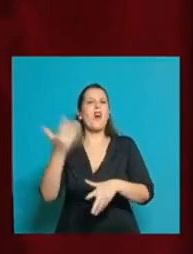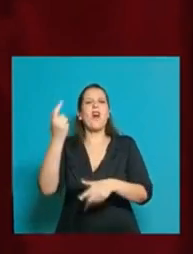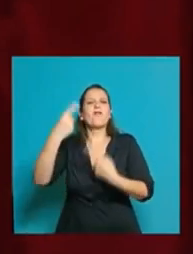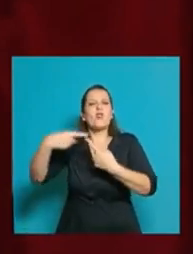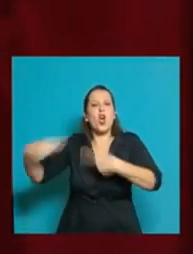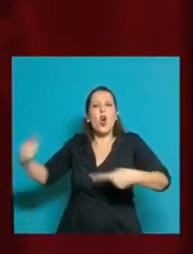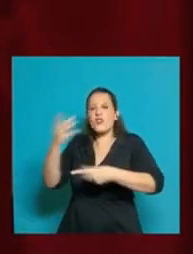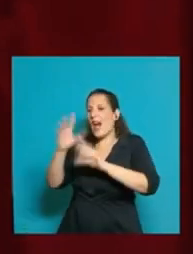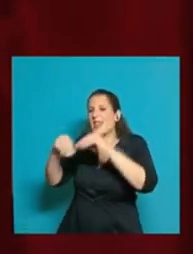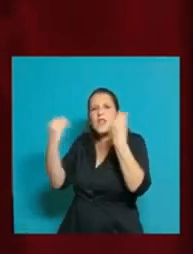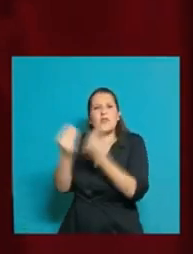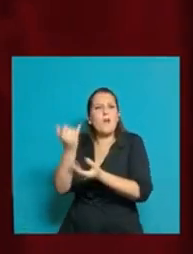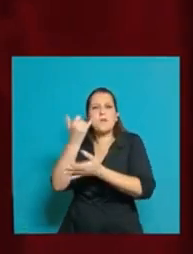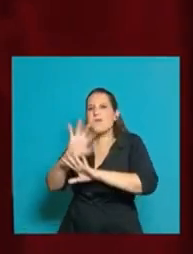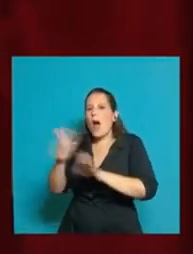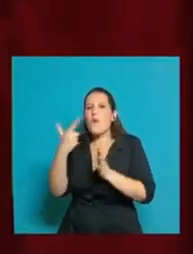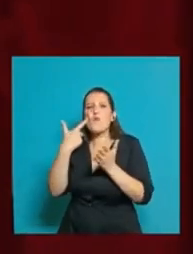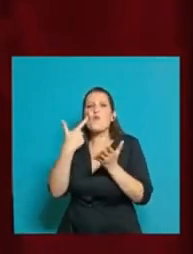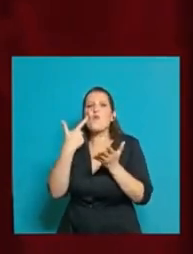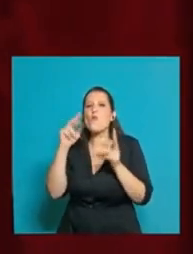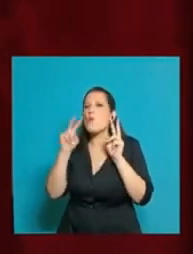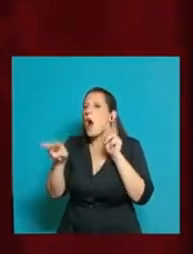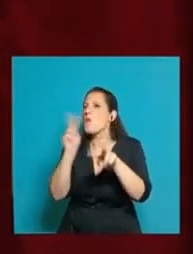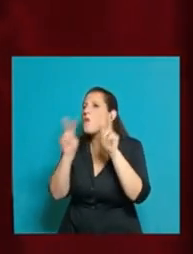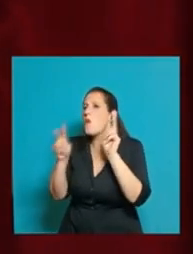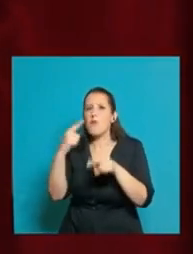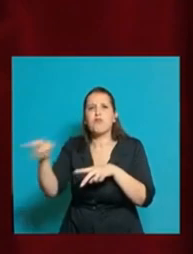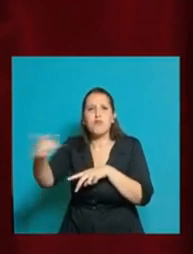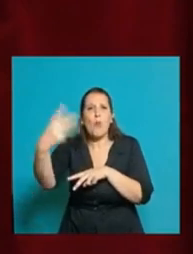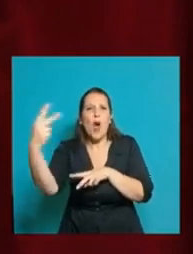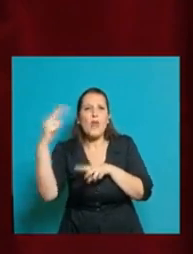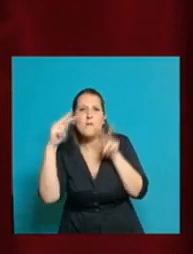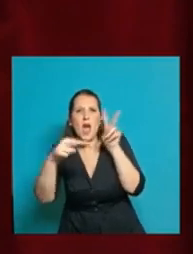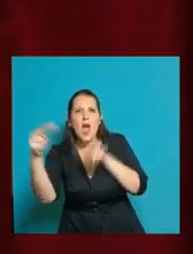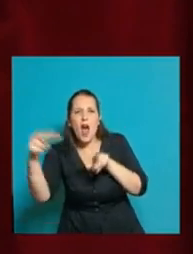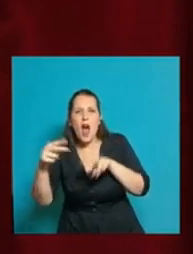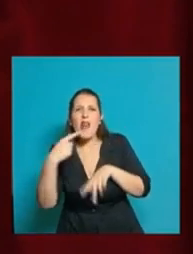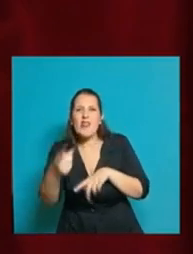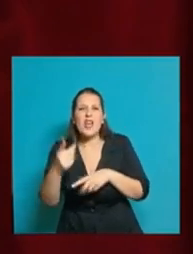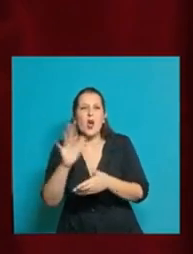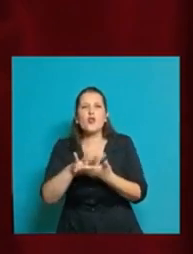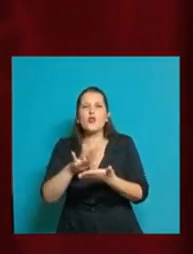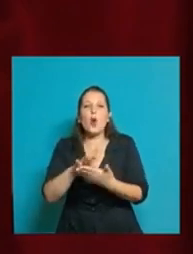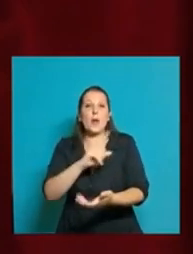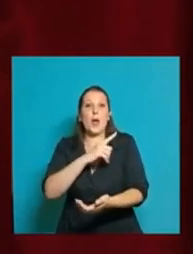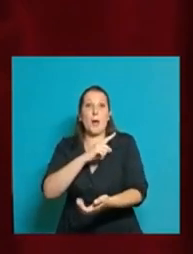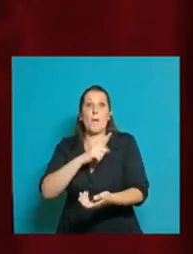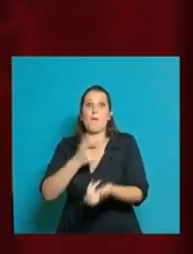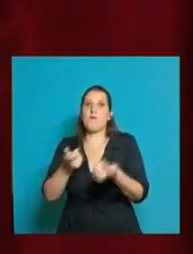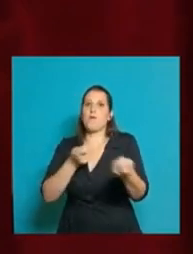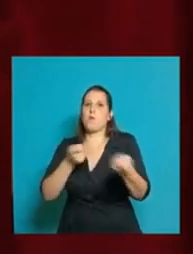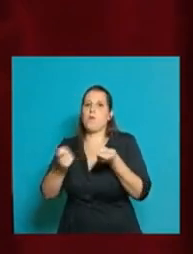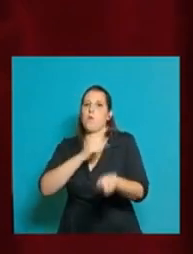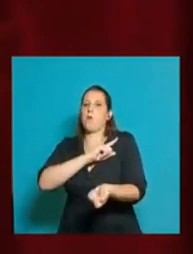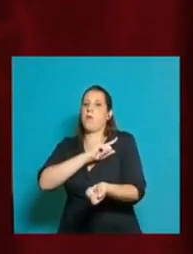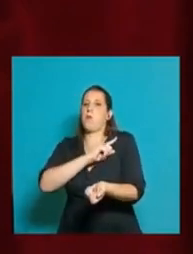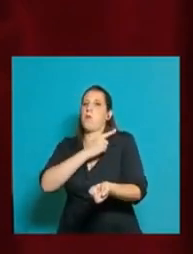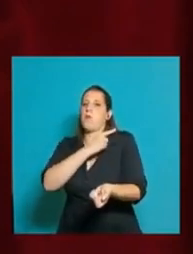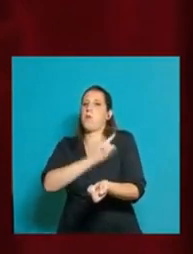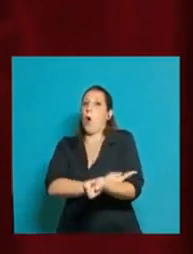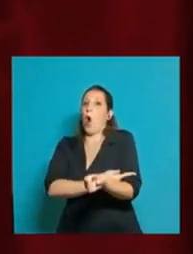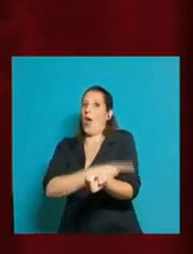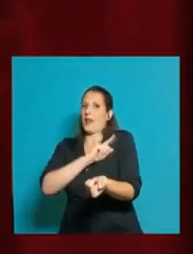los gobiernos de Néstor Kirchner y su esposa Cristina Fernández. Además, hizo algunas autocríticas, como reconocer las